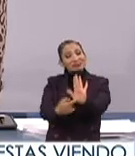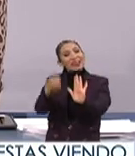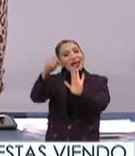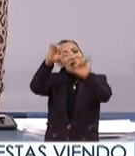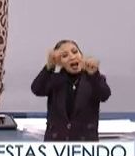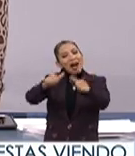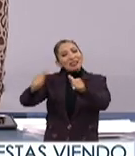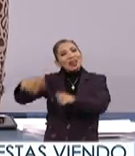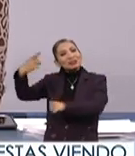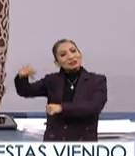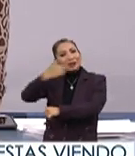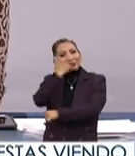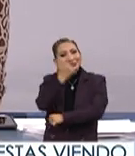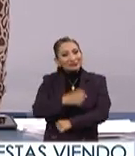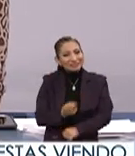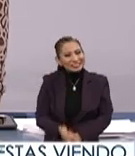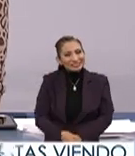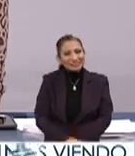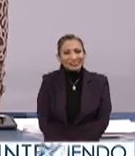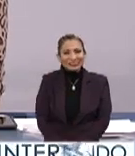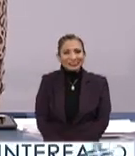las creaciones de sus alumnos. Veamos.